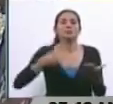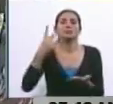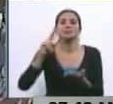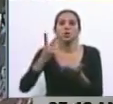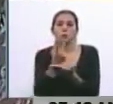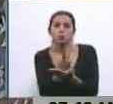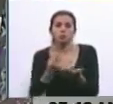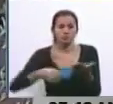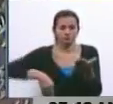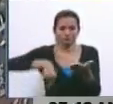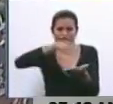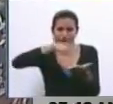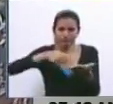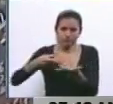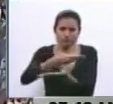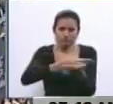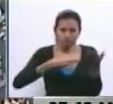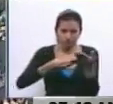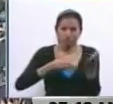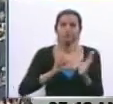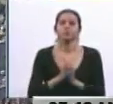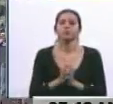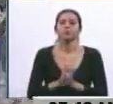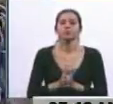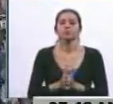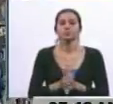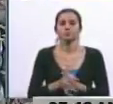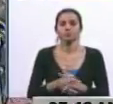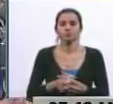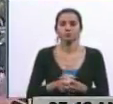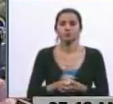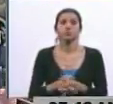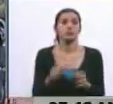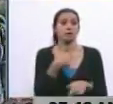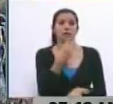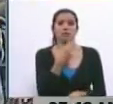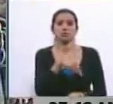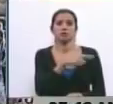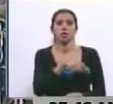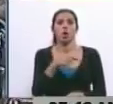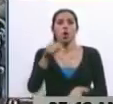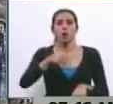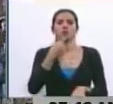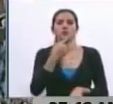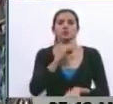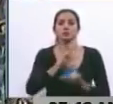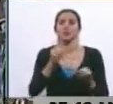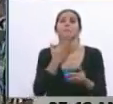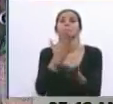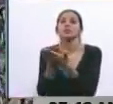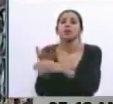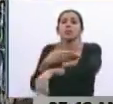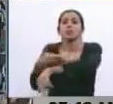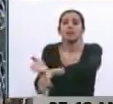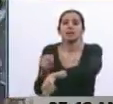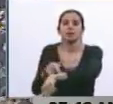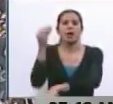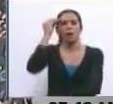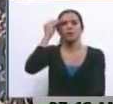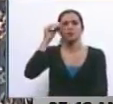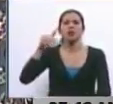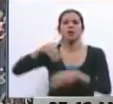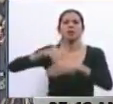solicitud que ellos hicieron. Bueno, ellos aún hoy, habiendo hecho la solicitud tardía, creen que el